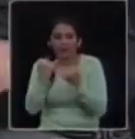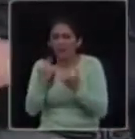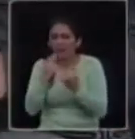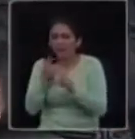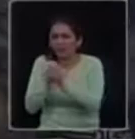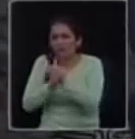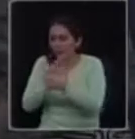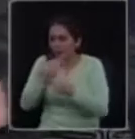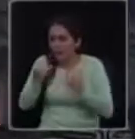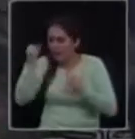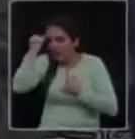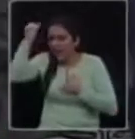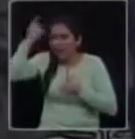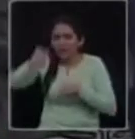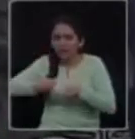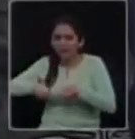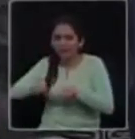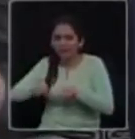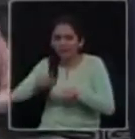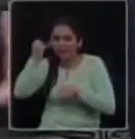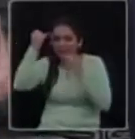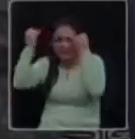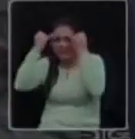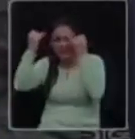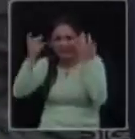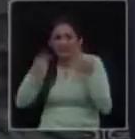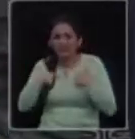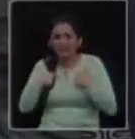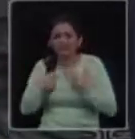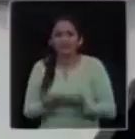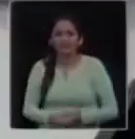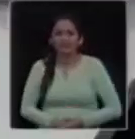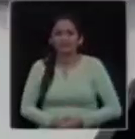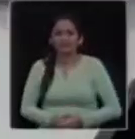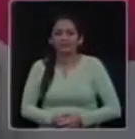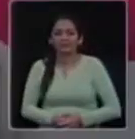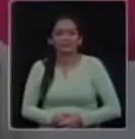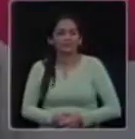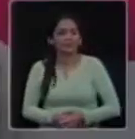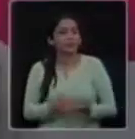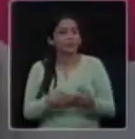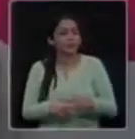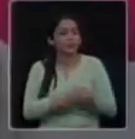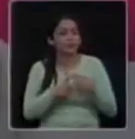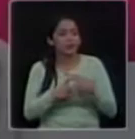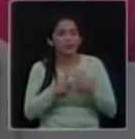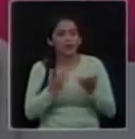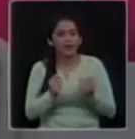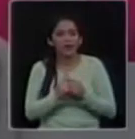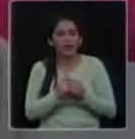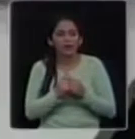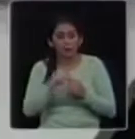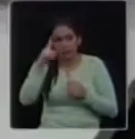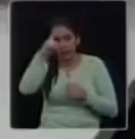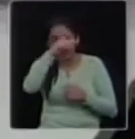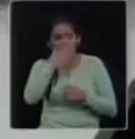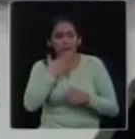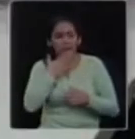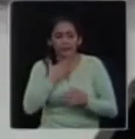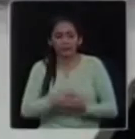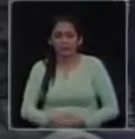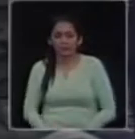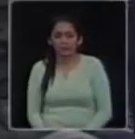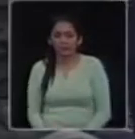negocio, es mi hobby, es mi pasión, y empecé a fabricar motos. Digo, ¿y qué fue lo más difícil a la hora de emprender? Bueno, lo